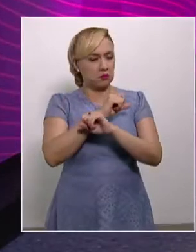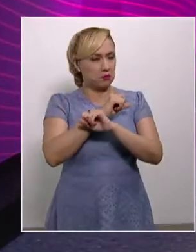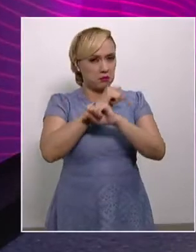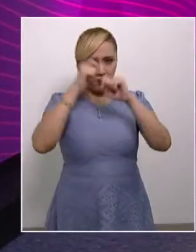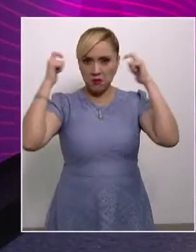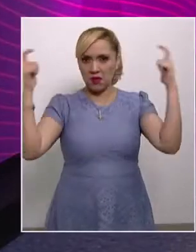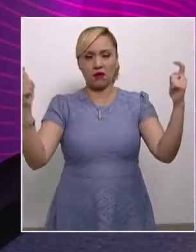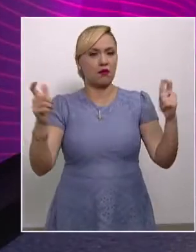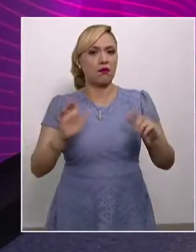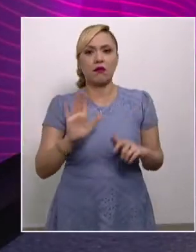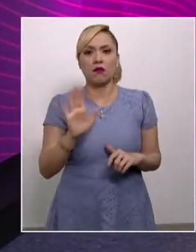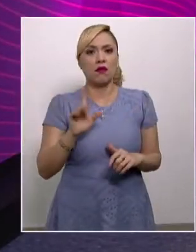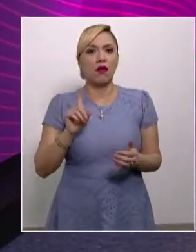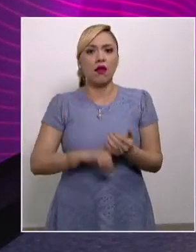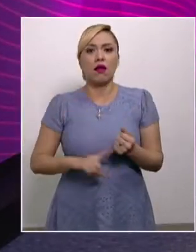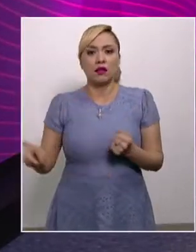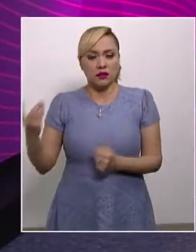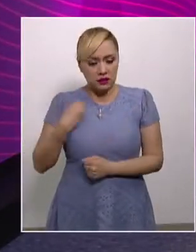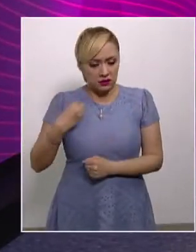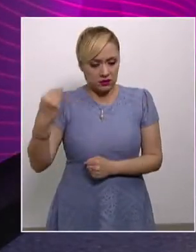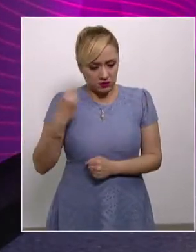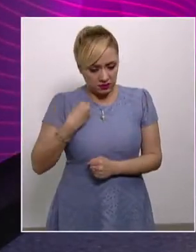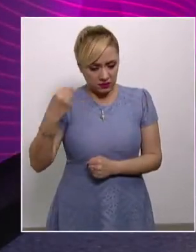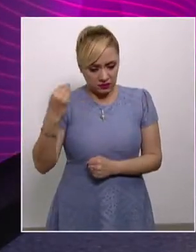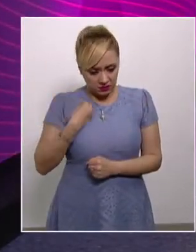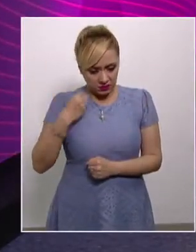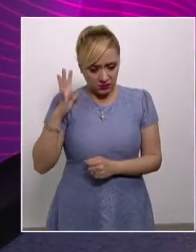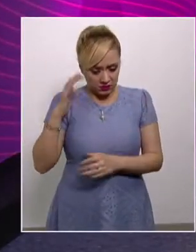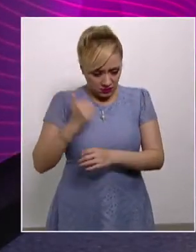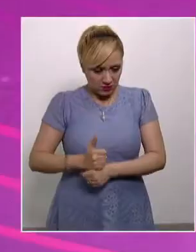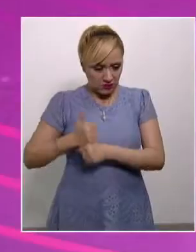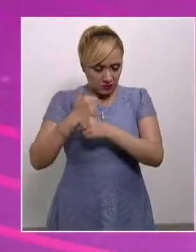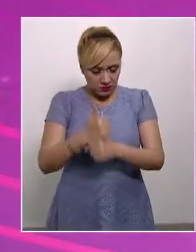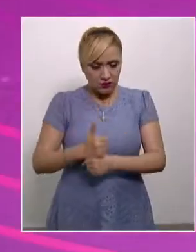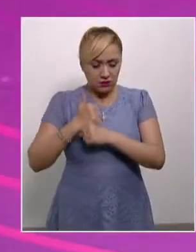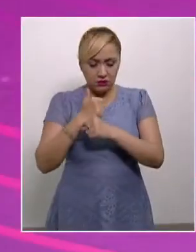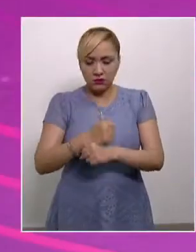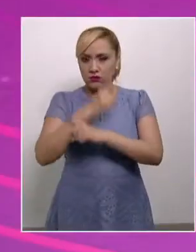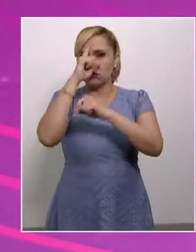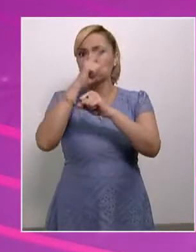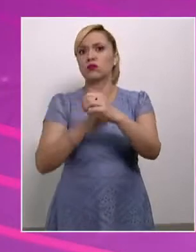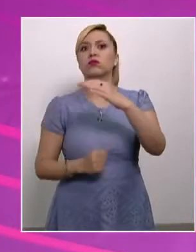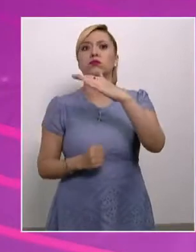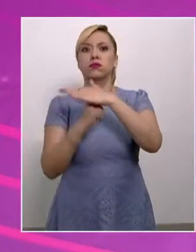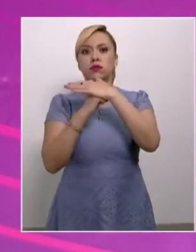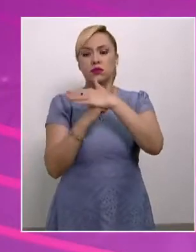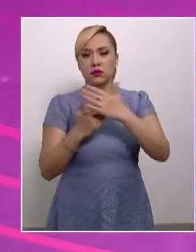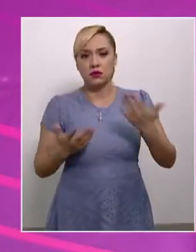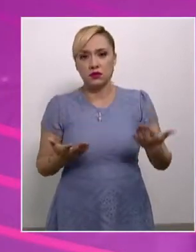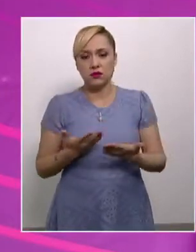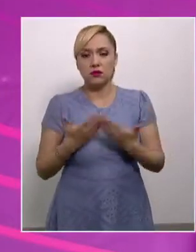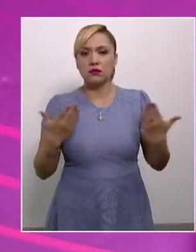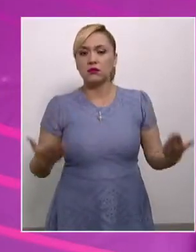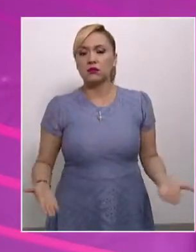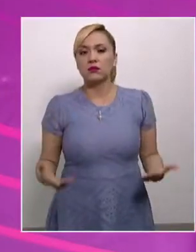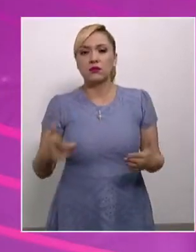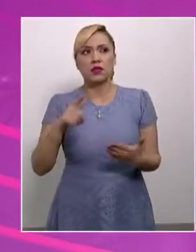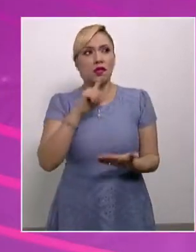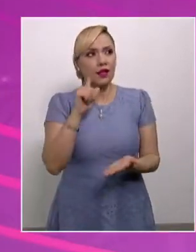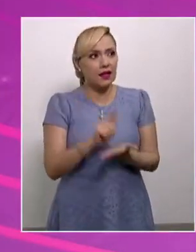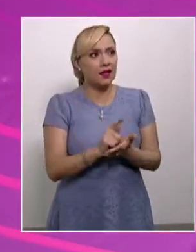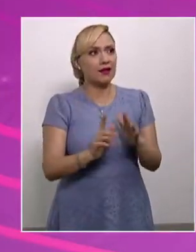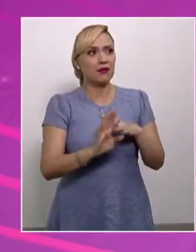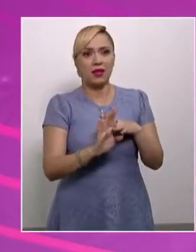están llevando al límite. Y de repente ese es uno de los temas que a nosotros nos preocupa más, por ejemplo, con las políticas migratorias que se están